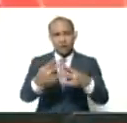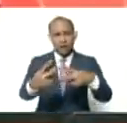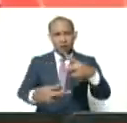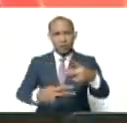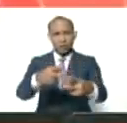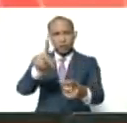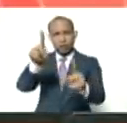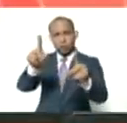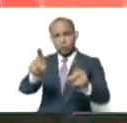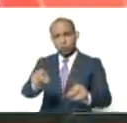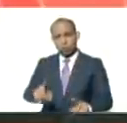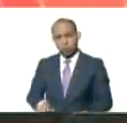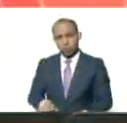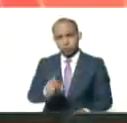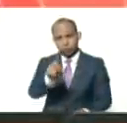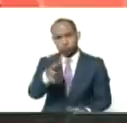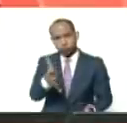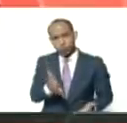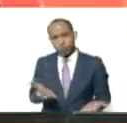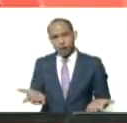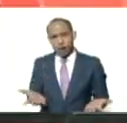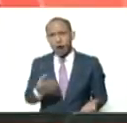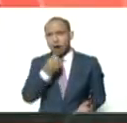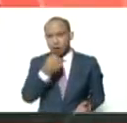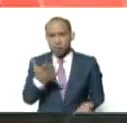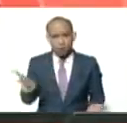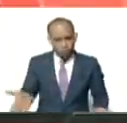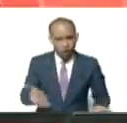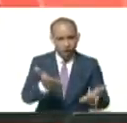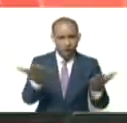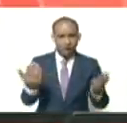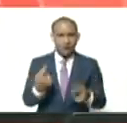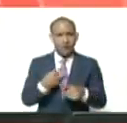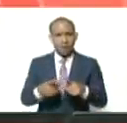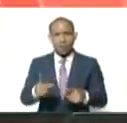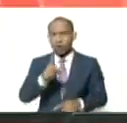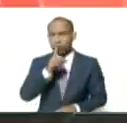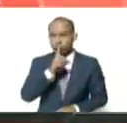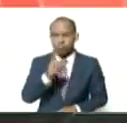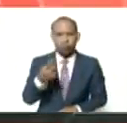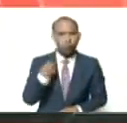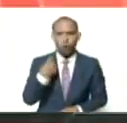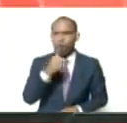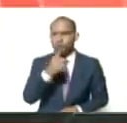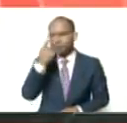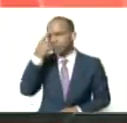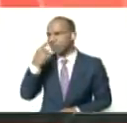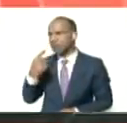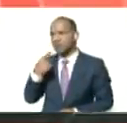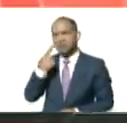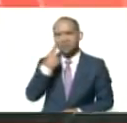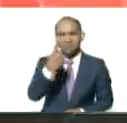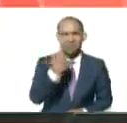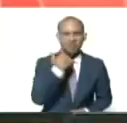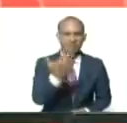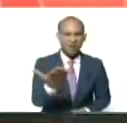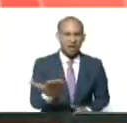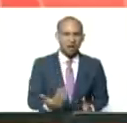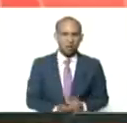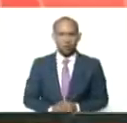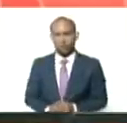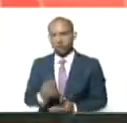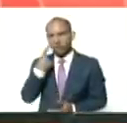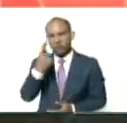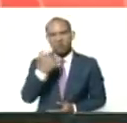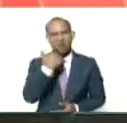de consulta, de verdad, resulta que eres tú, bueno, será, pero no queda bien, no luce, te queda mal, te queda